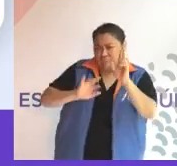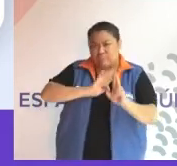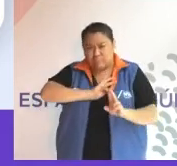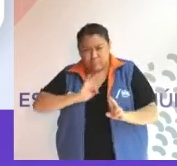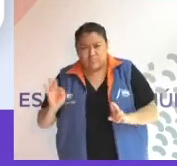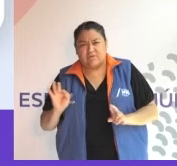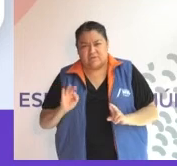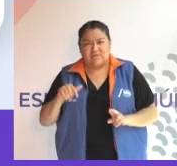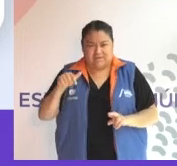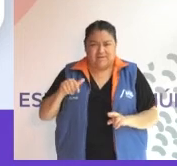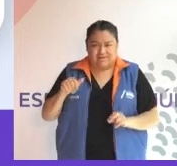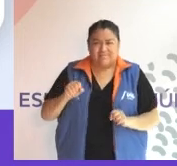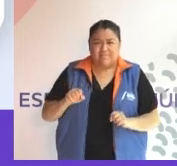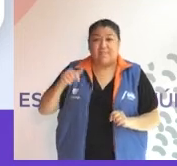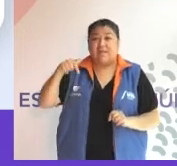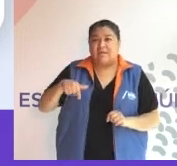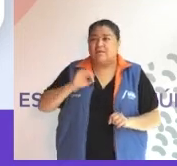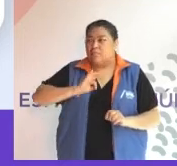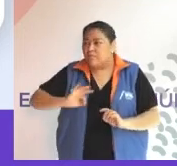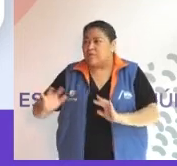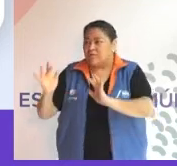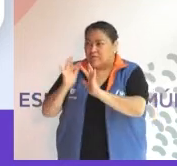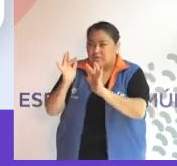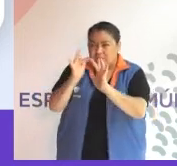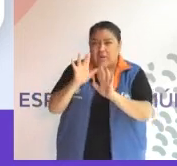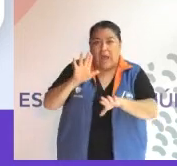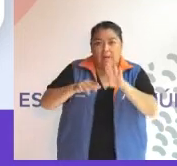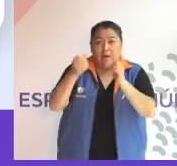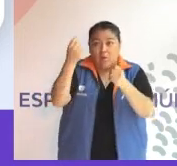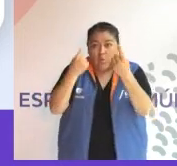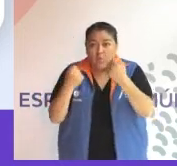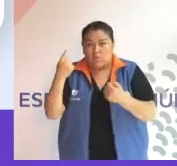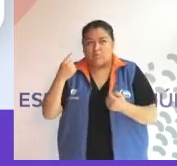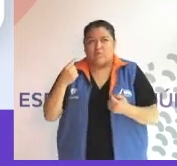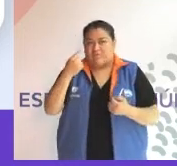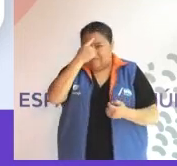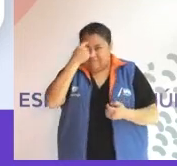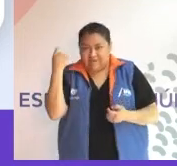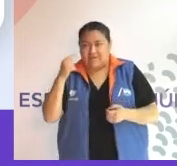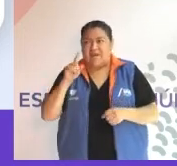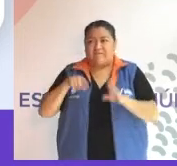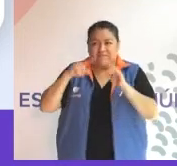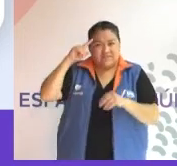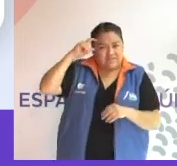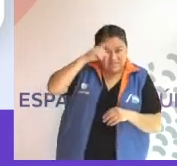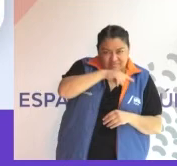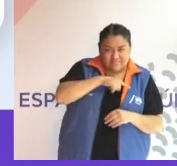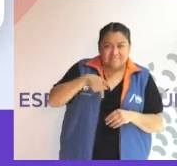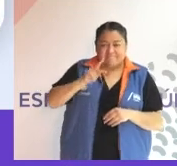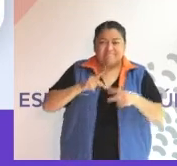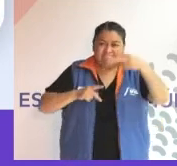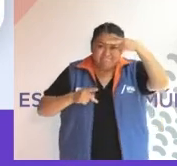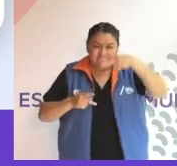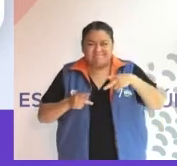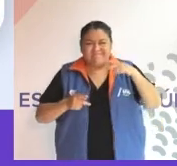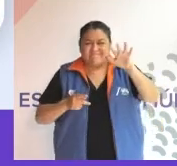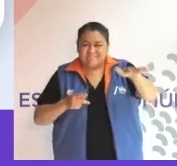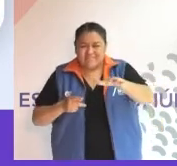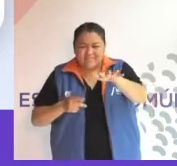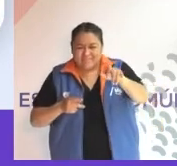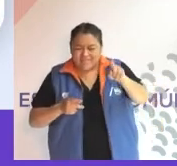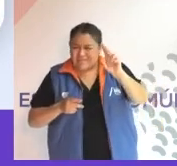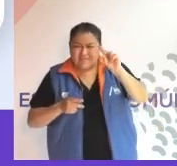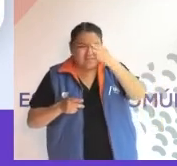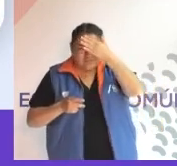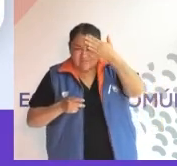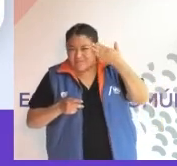de recortarlos, porque es muy fácil legislar y producirlos, pero no sé cómo en México exista,